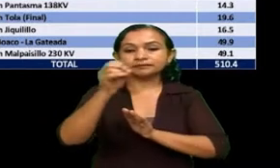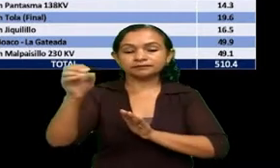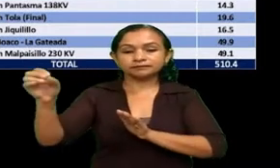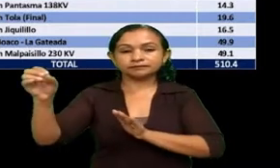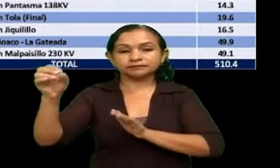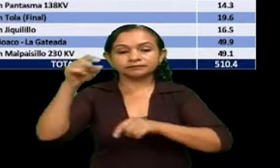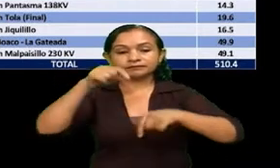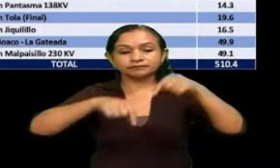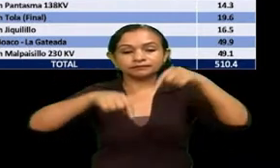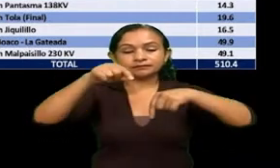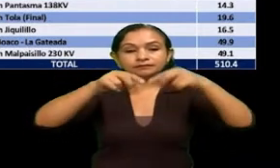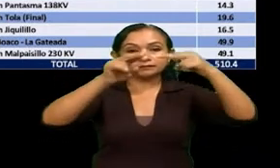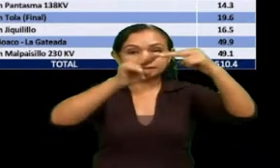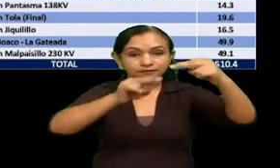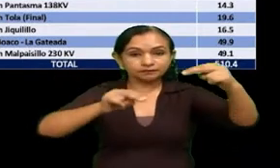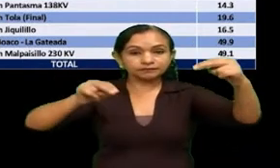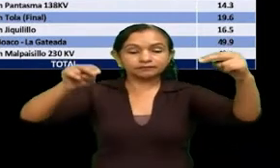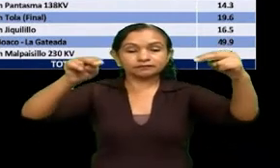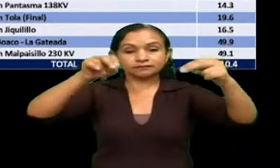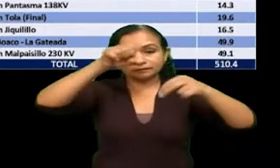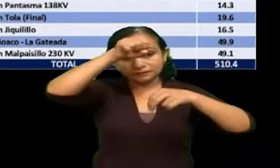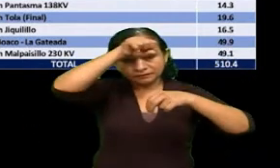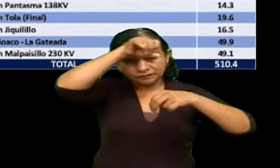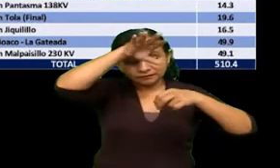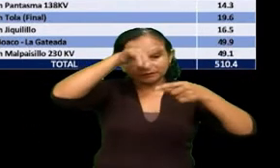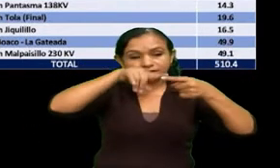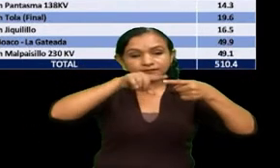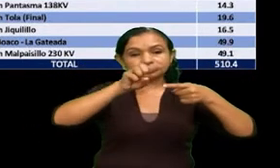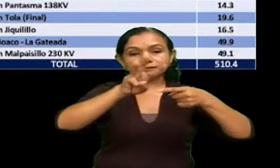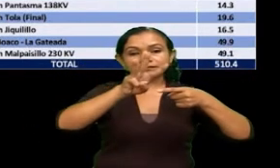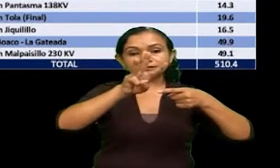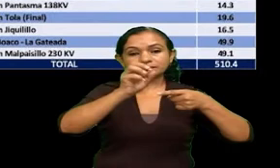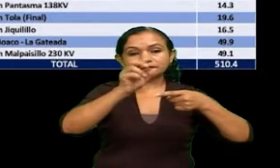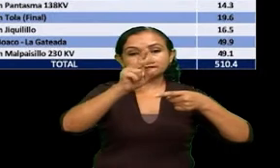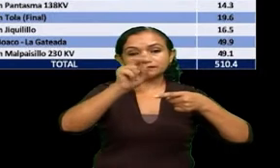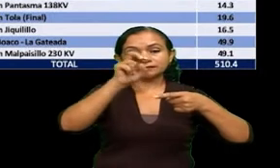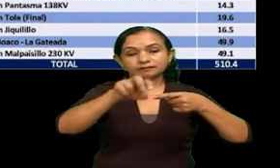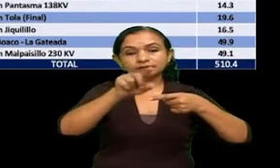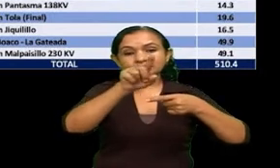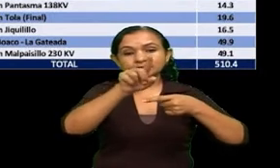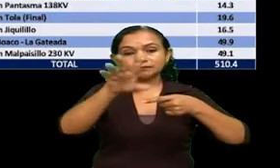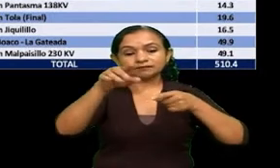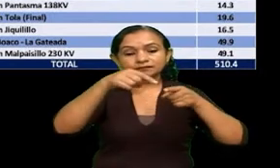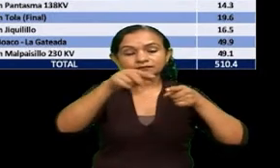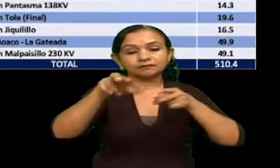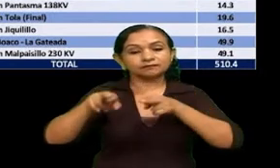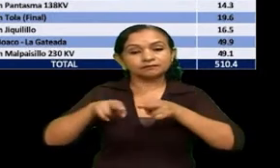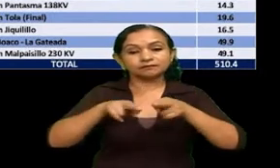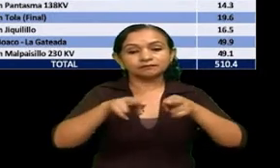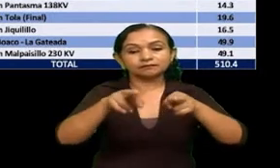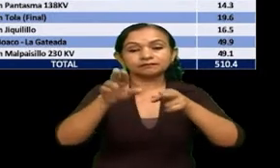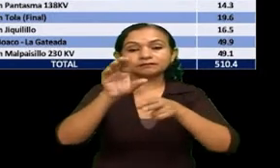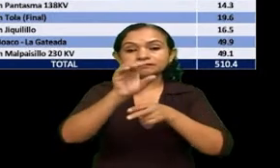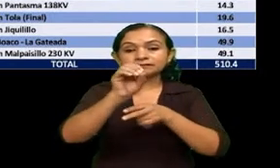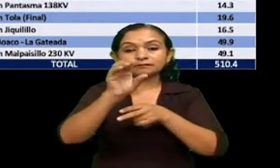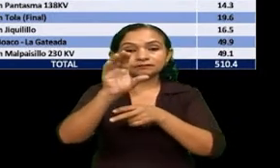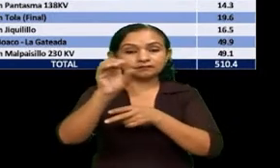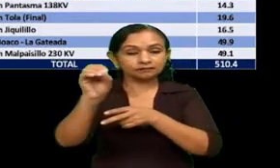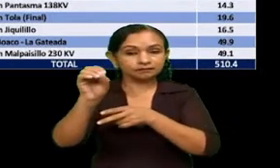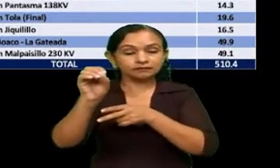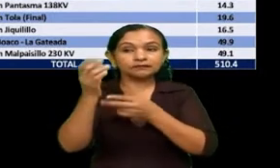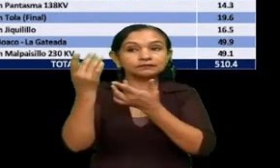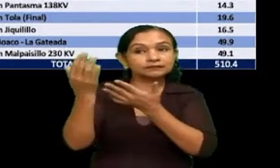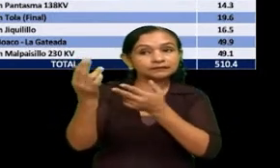Bilwi. Huaspán, 180 kilómetros y 15 comunidades en la ribera del río Coco electrificadas, esperando la línea